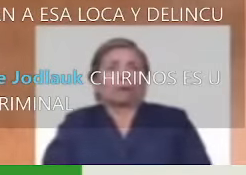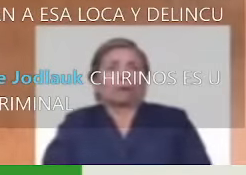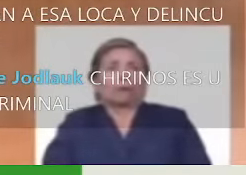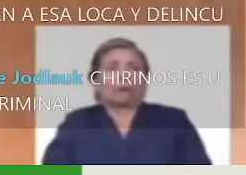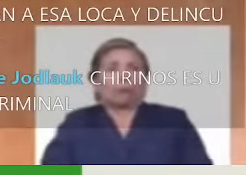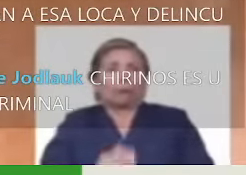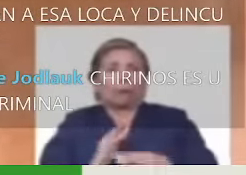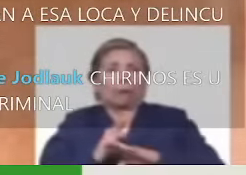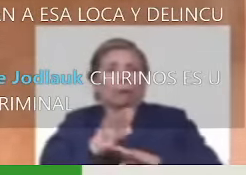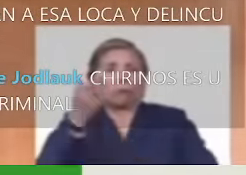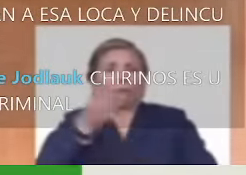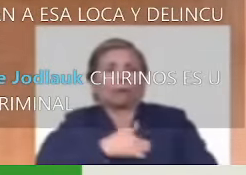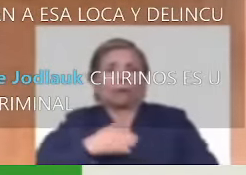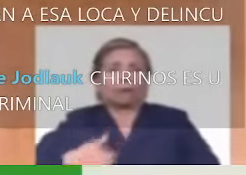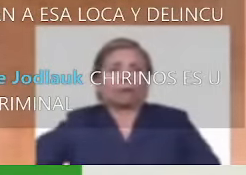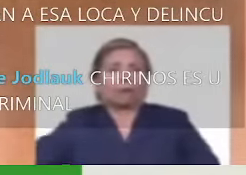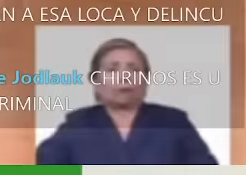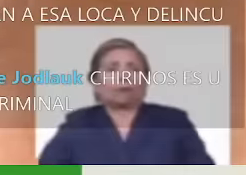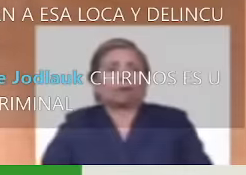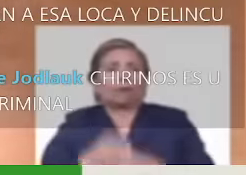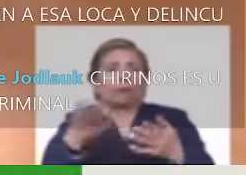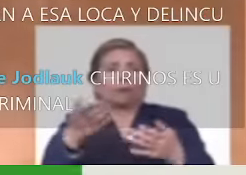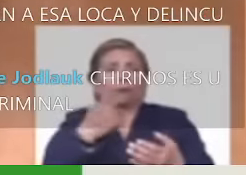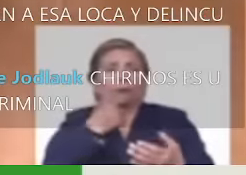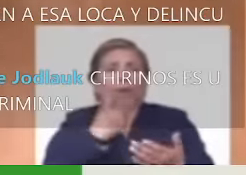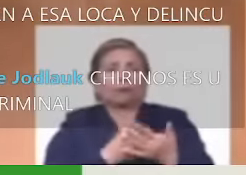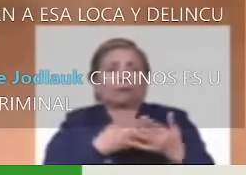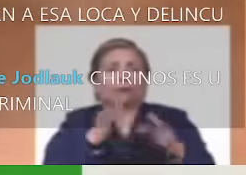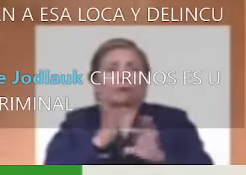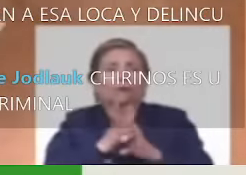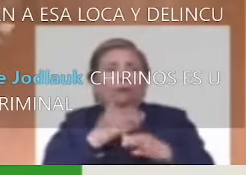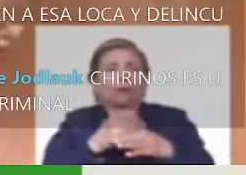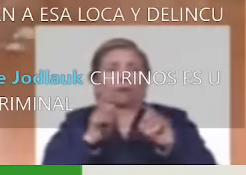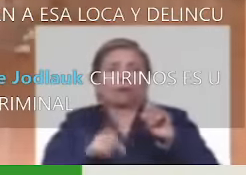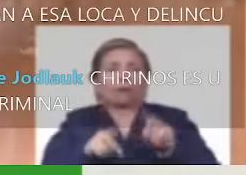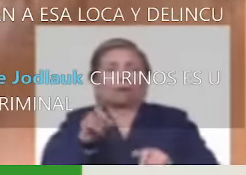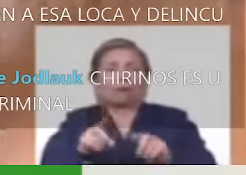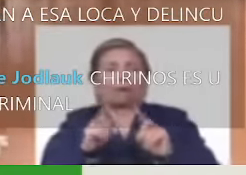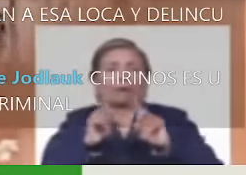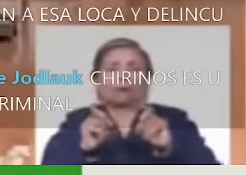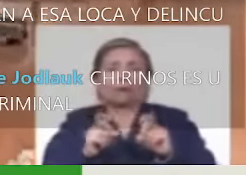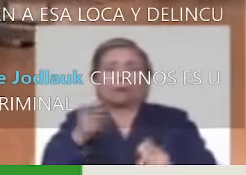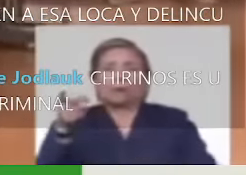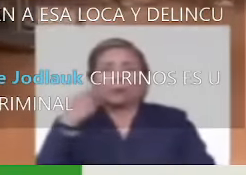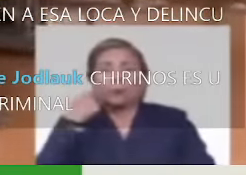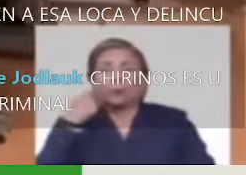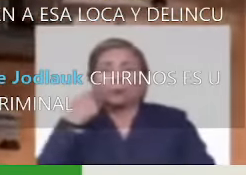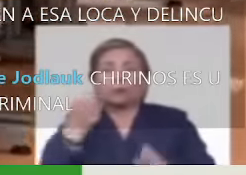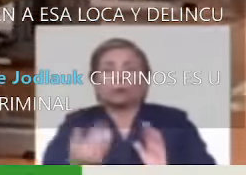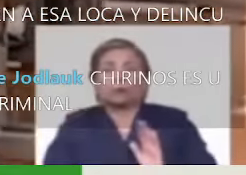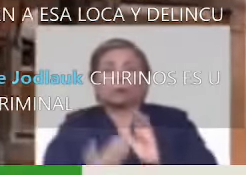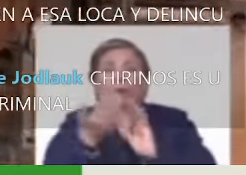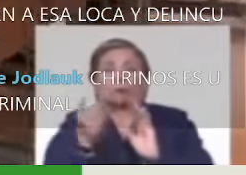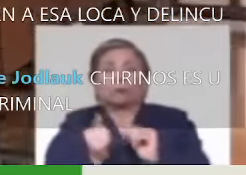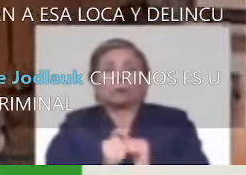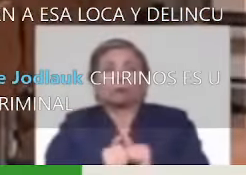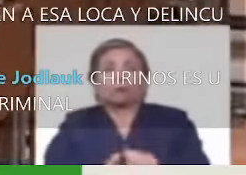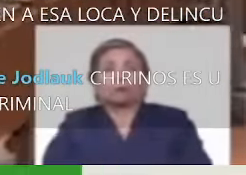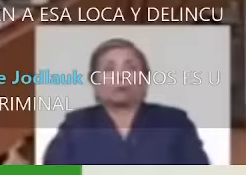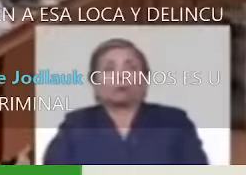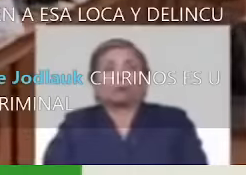Por intermedio suyo, señora presidenta, quisiera formular algunas preguntas al señor que está